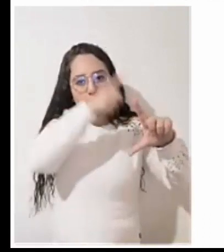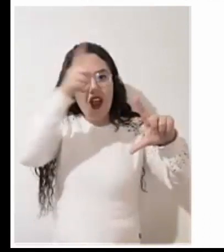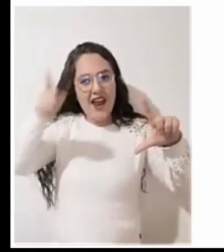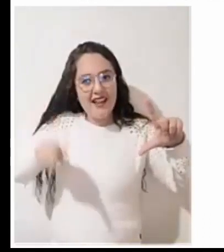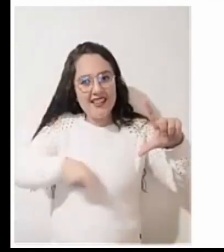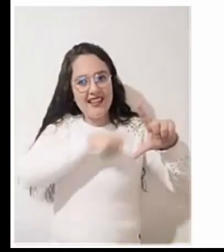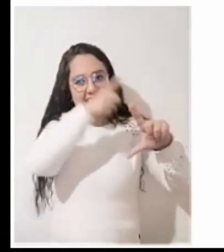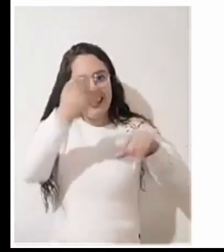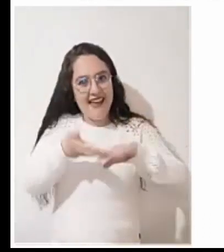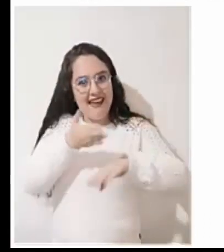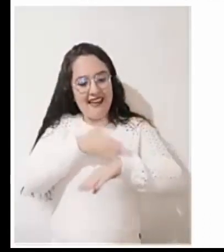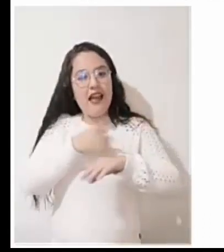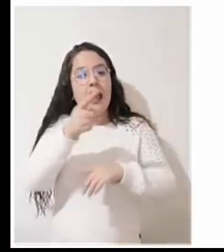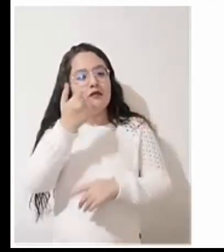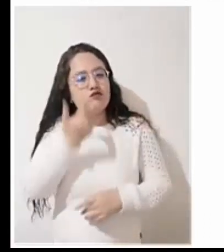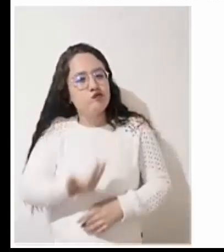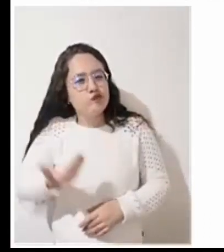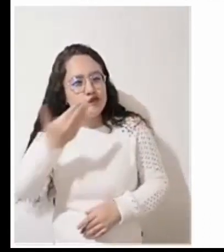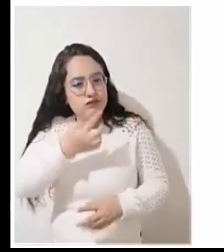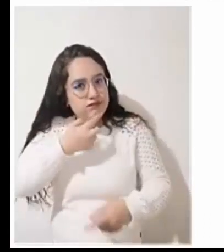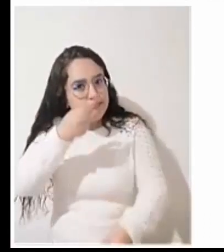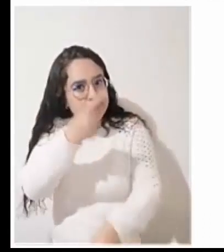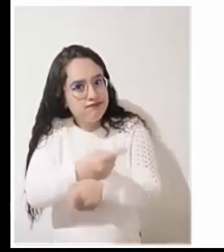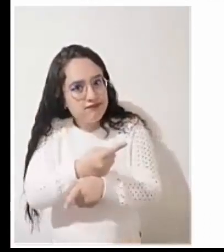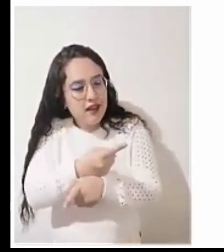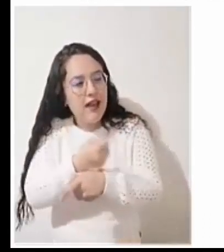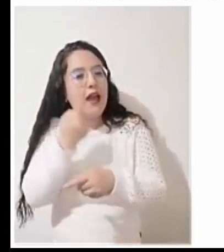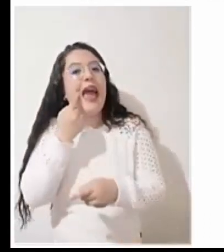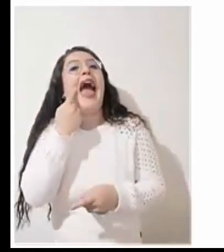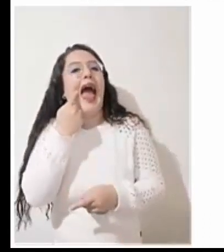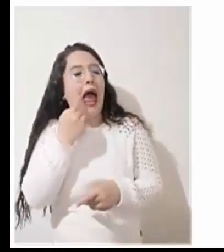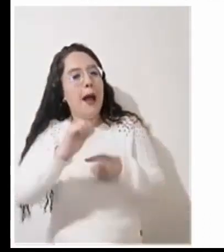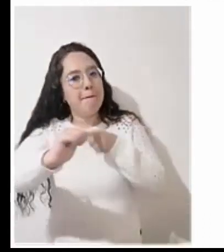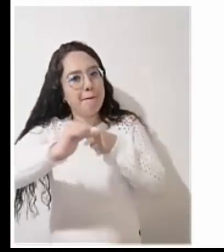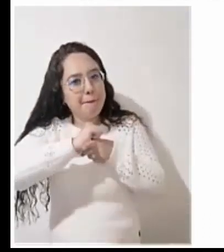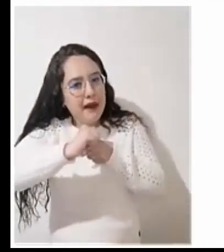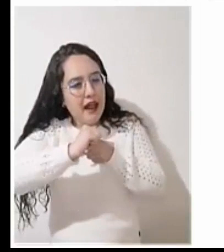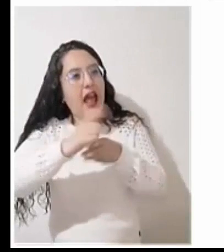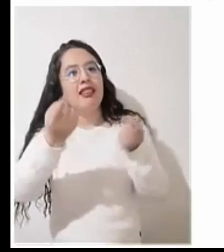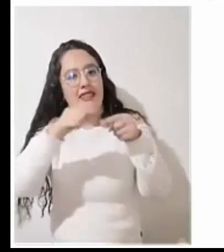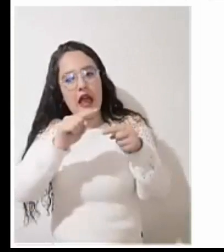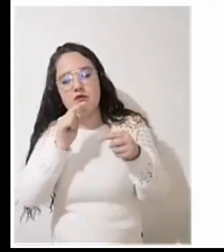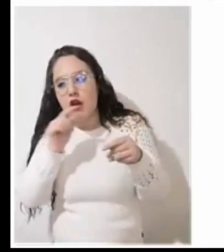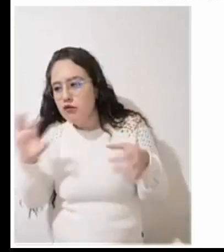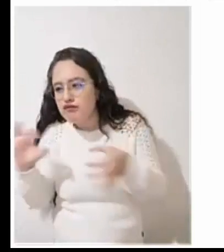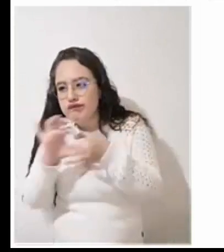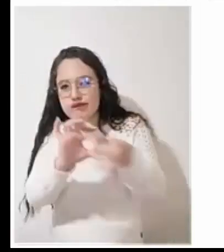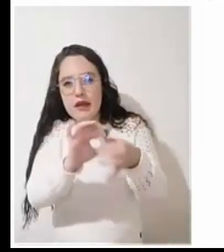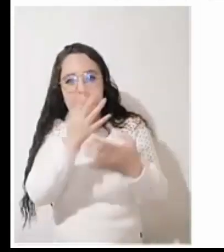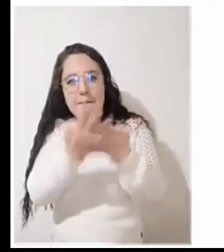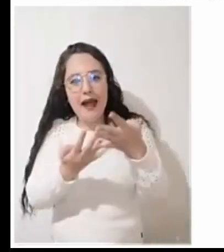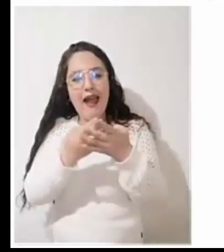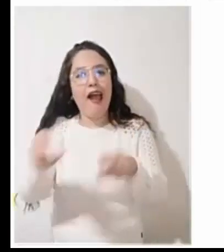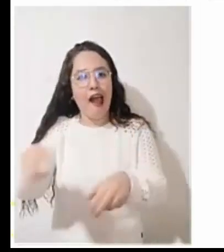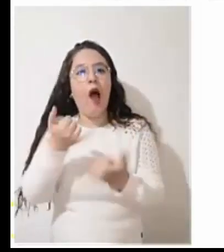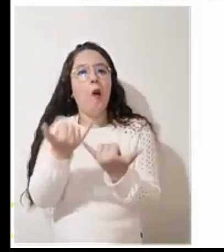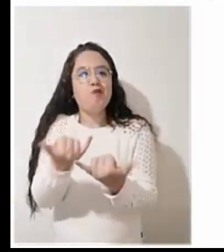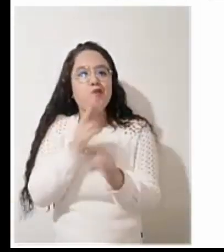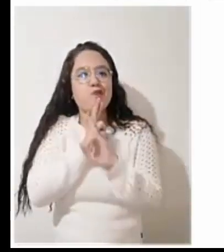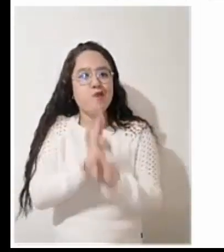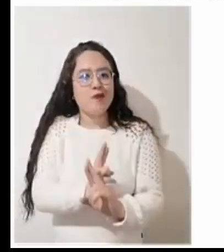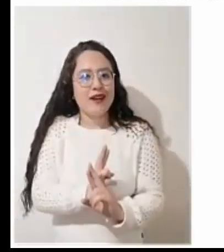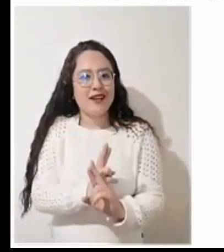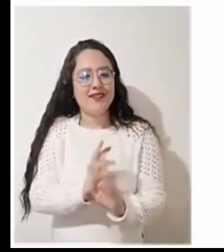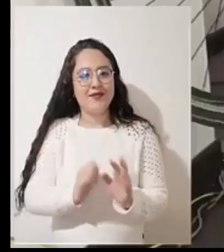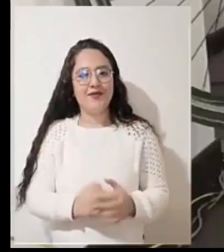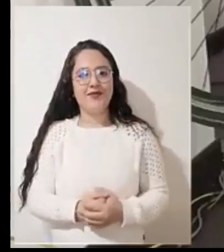vueltas iniciales. Es decir, lo comprobamos de manera práctica, empírica y también matemáticamente nos está dando el resultado.